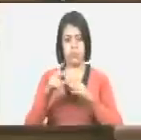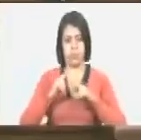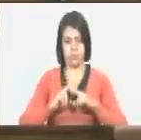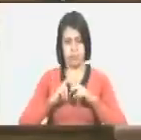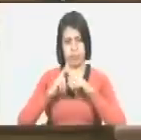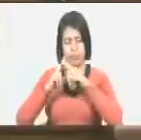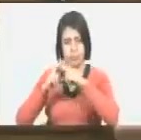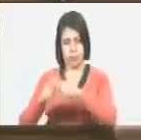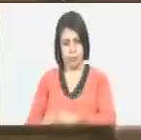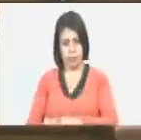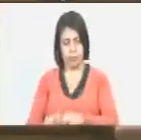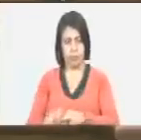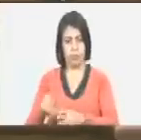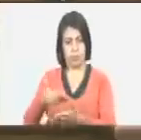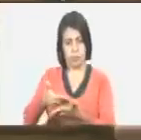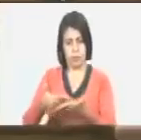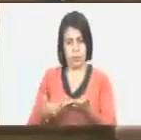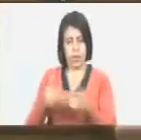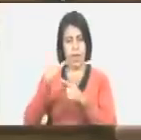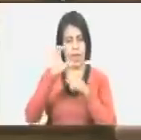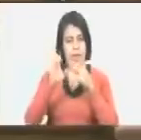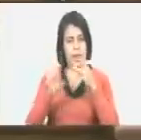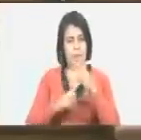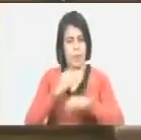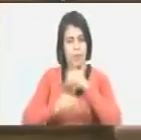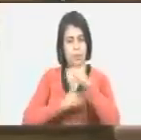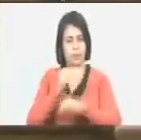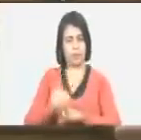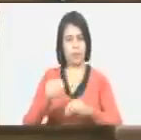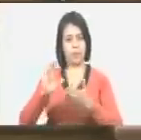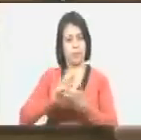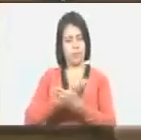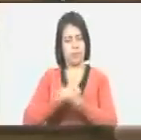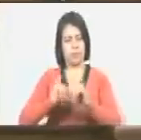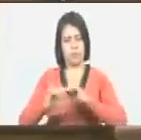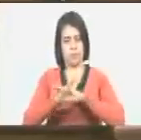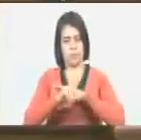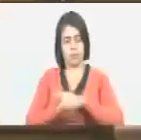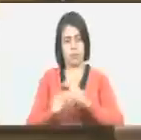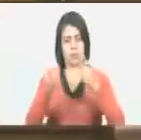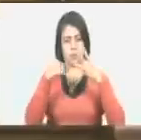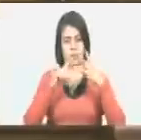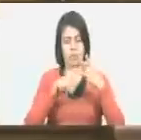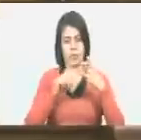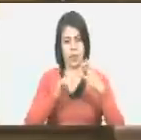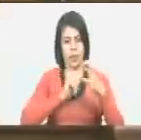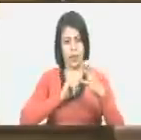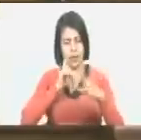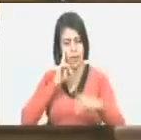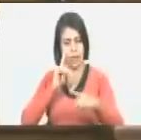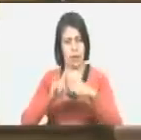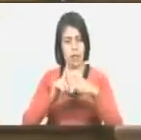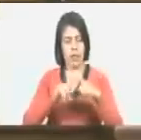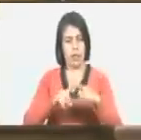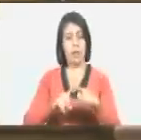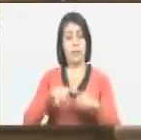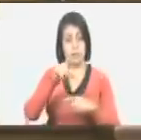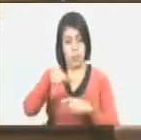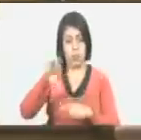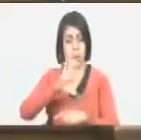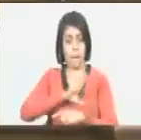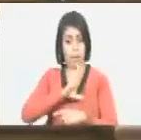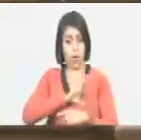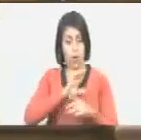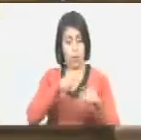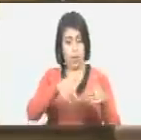Acreditar que concurren los elementos exigidos para la extinción de dominio. 3. Identificar a los titulares